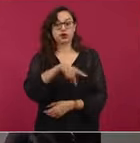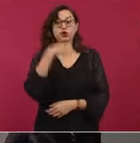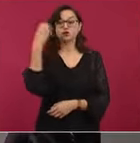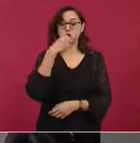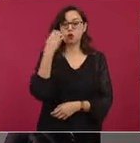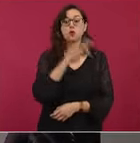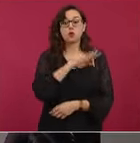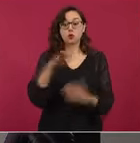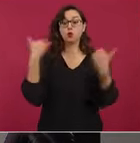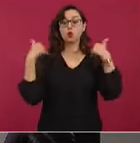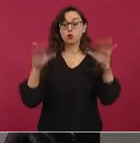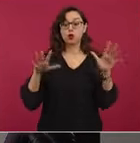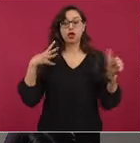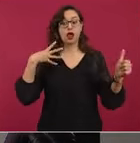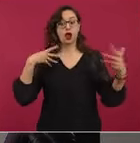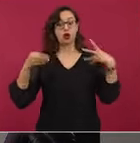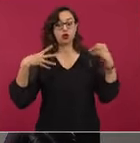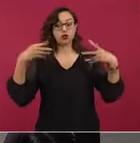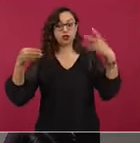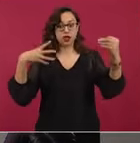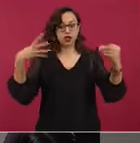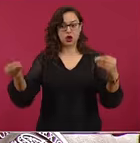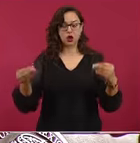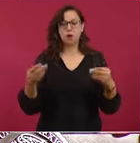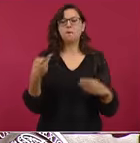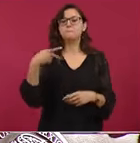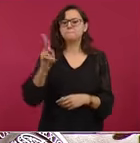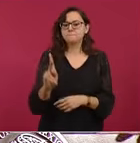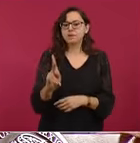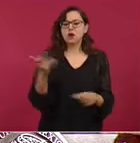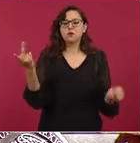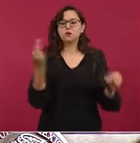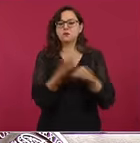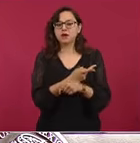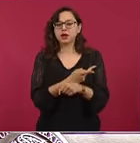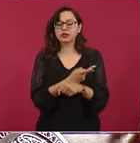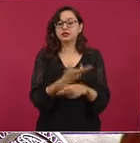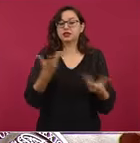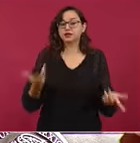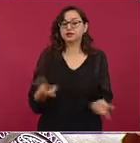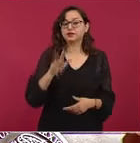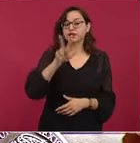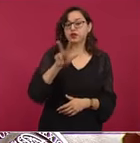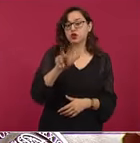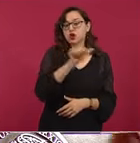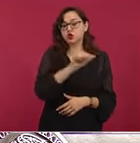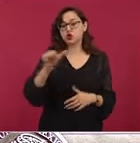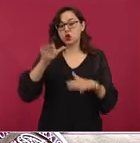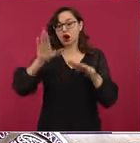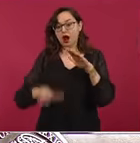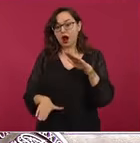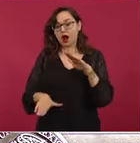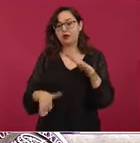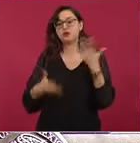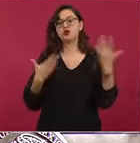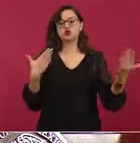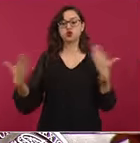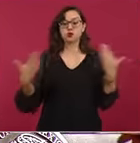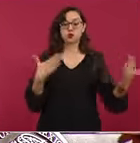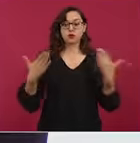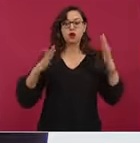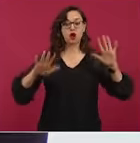contagio, lo que vamos a ver es un repunte particular en esta población de menores de edad, en la población escolar, en contraste con lo que